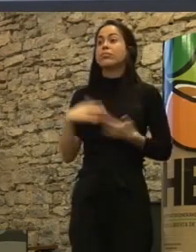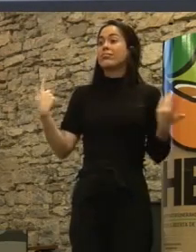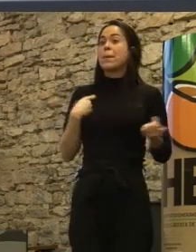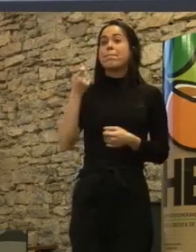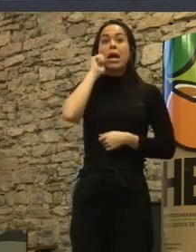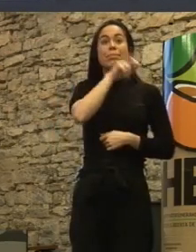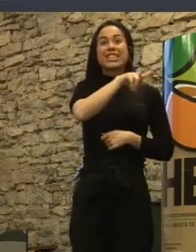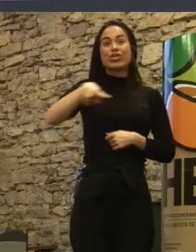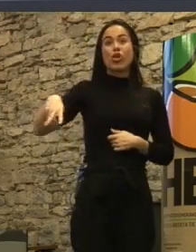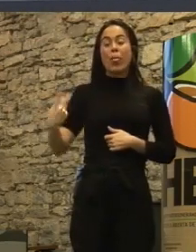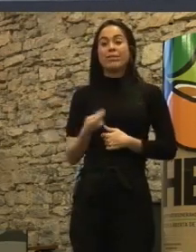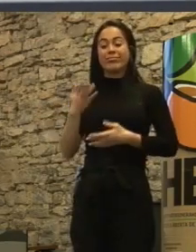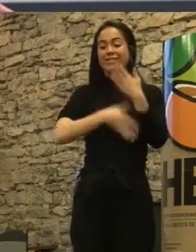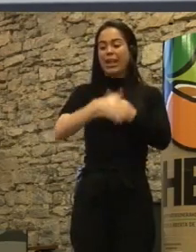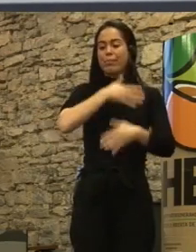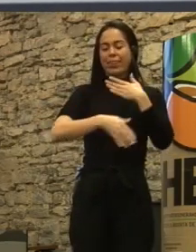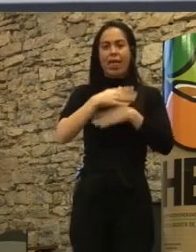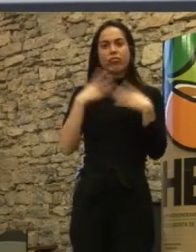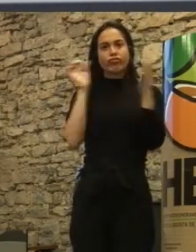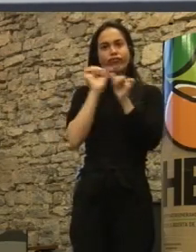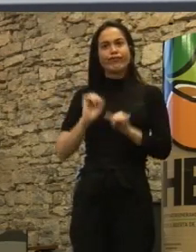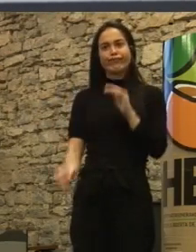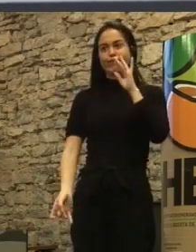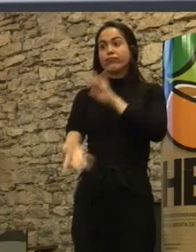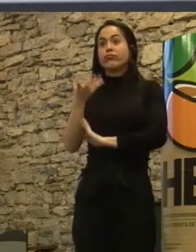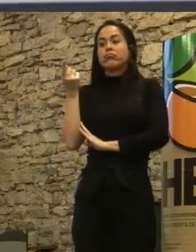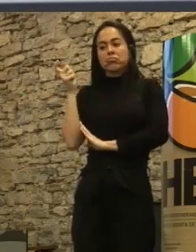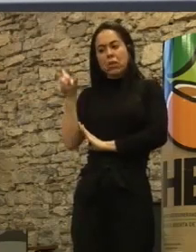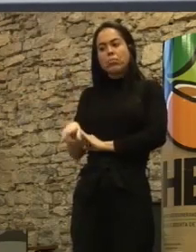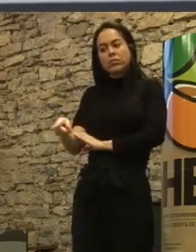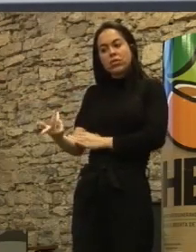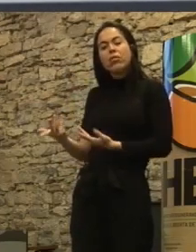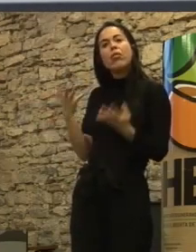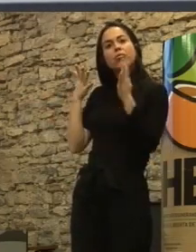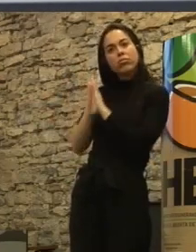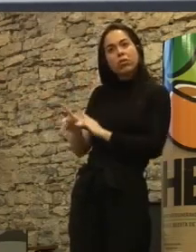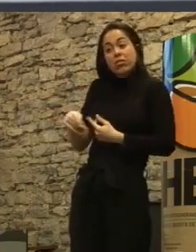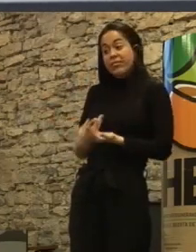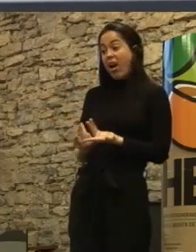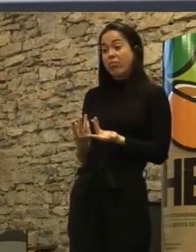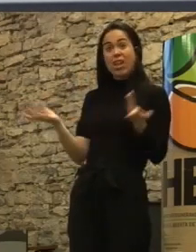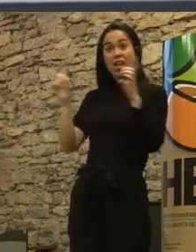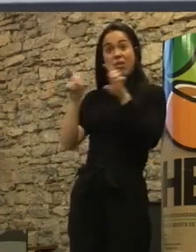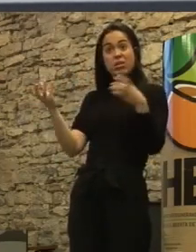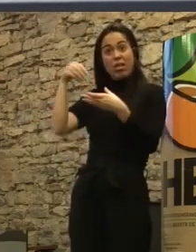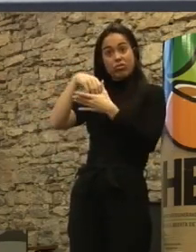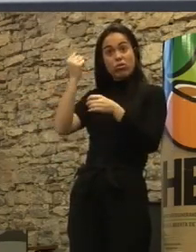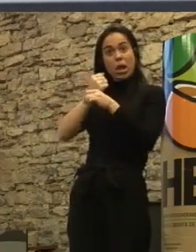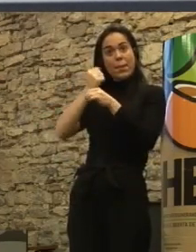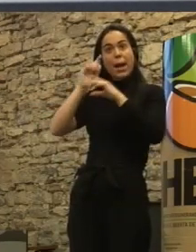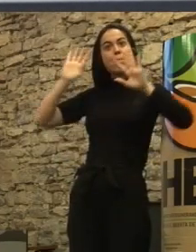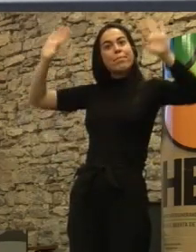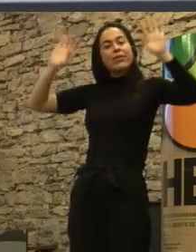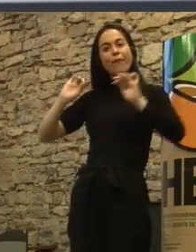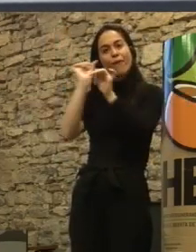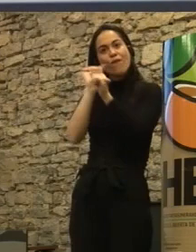personas con discapacidad que llegan a la ciudad de Barcelona. Ese tipo... pues es uno más de una empresa de 3.000 personas, pero